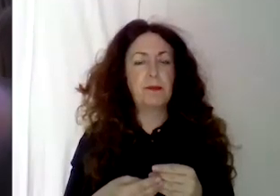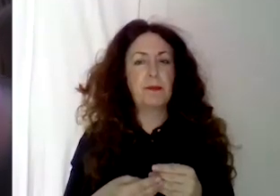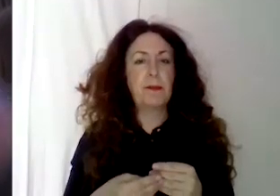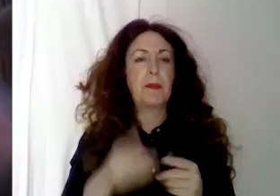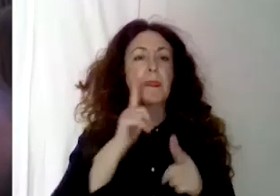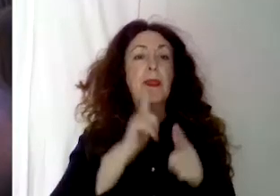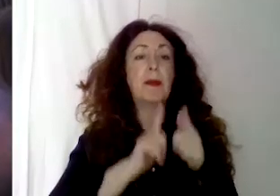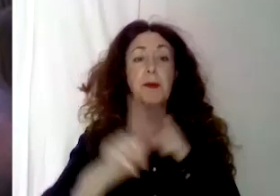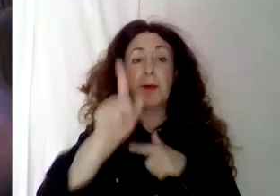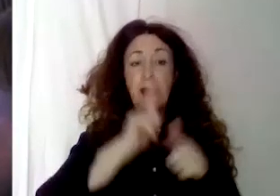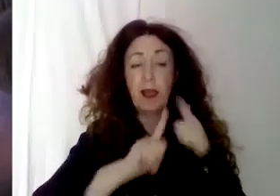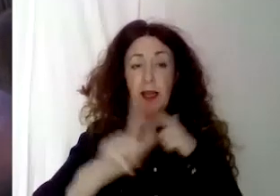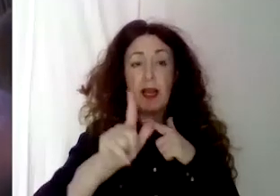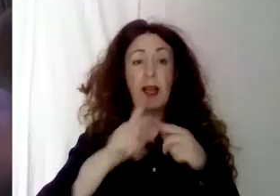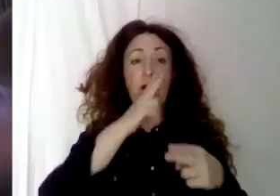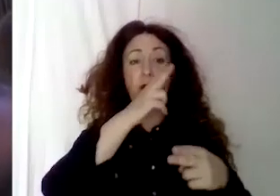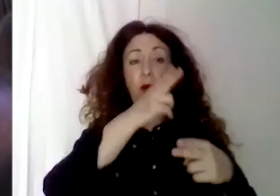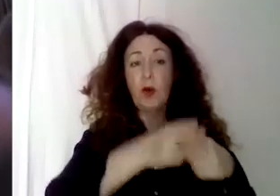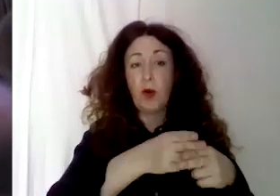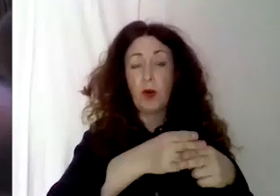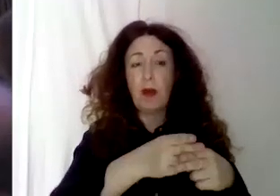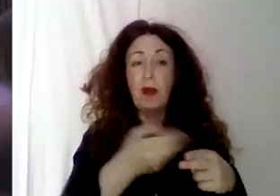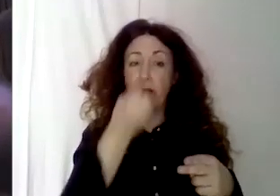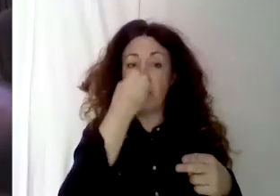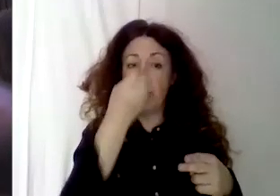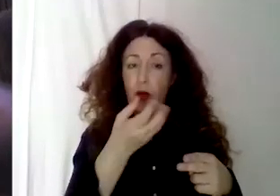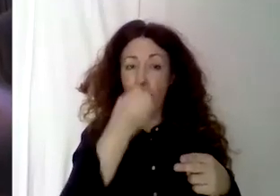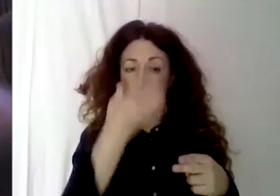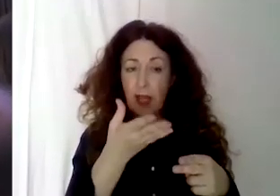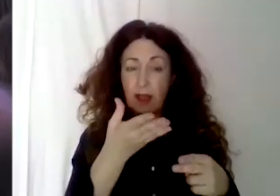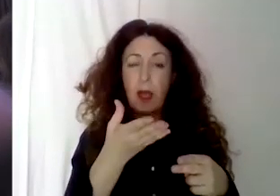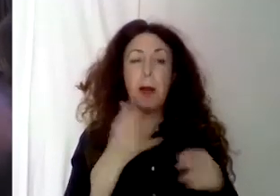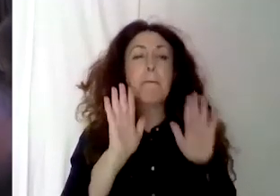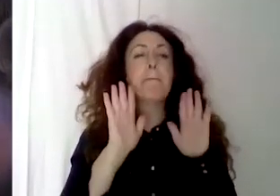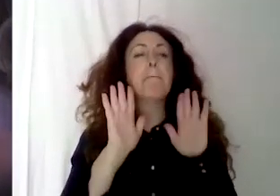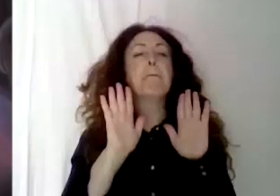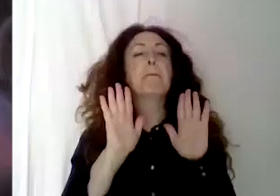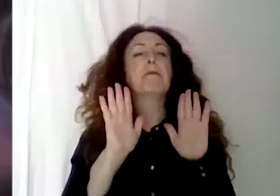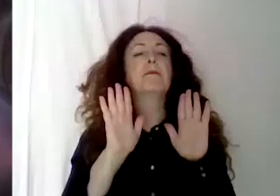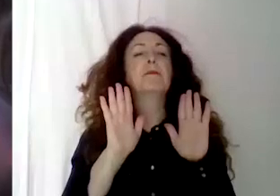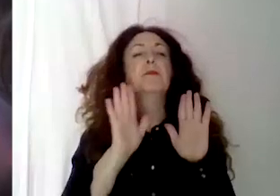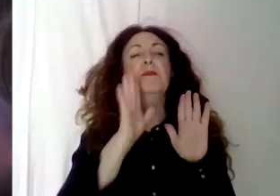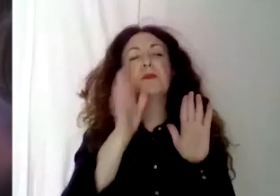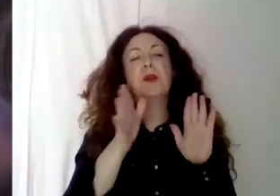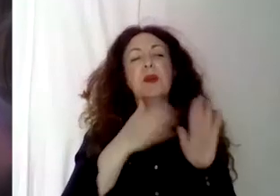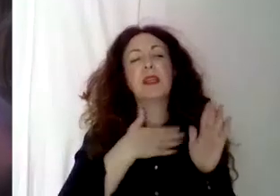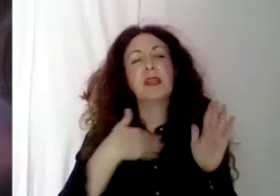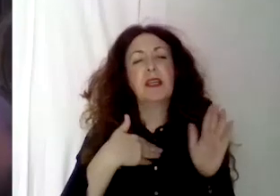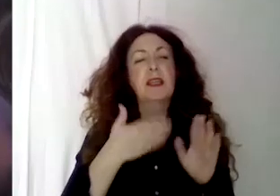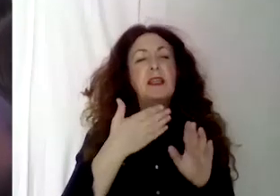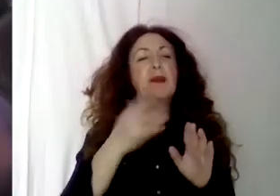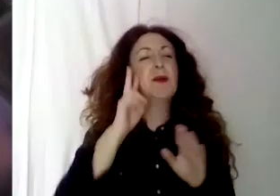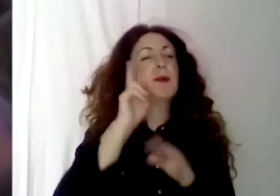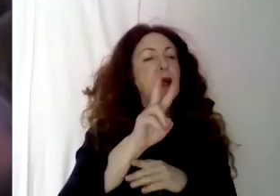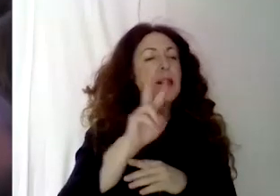viajar a Roma y Florencia para detenerse largamente en todas las obras